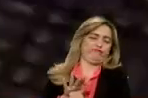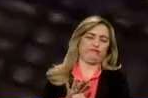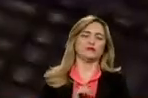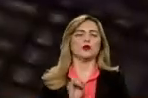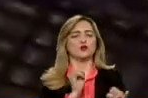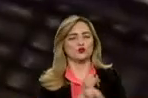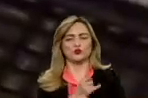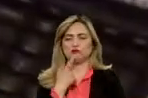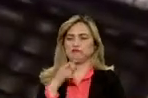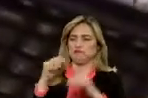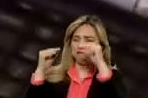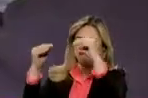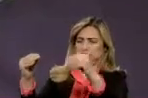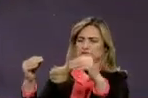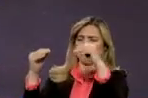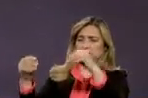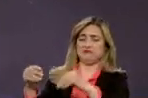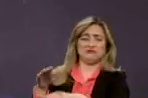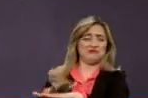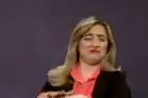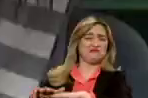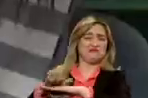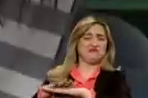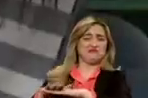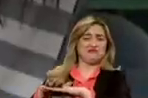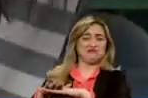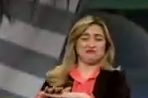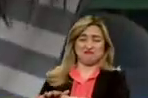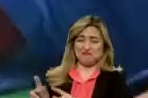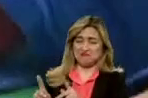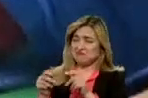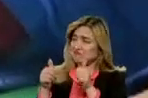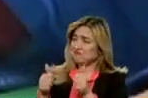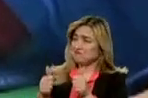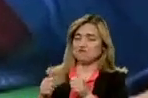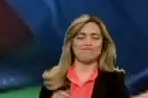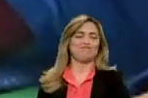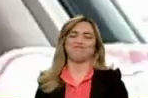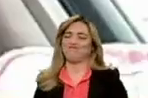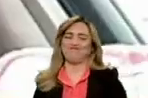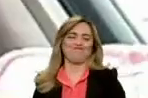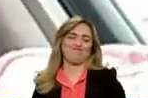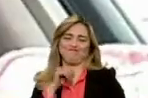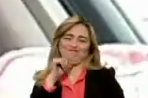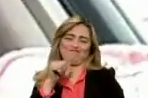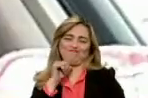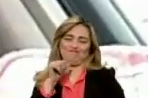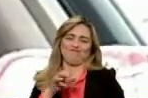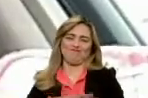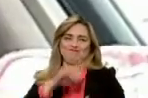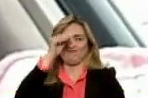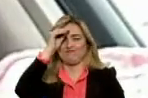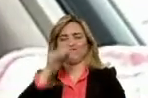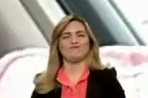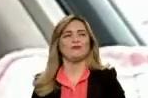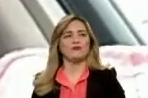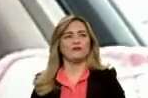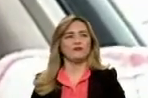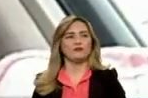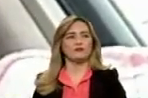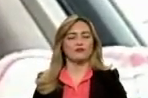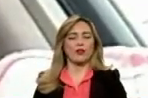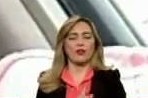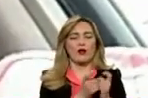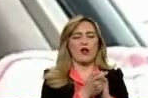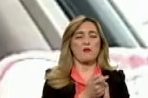estas nivelaciones aseguran que los bachilleres no están preparados para rendir este examen. Los chicos han tenido que migrar, ¿no es